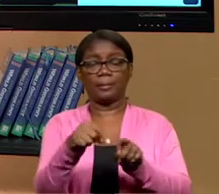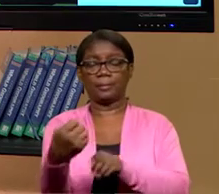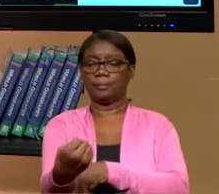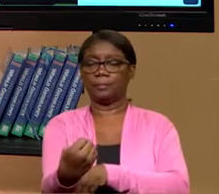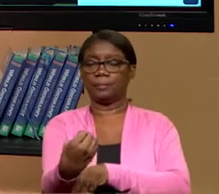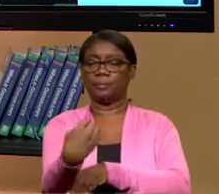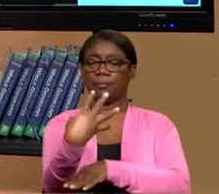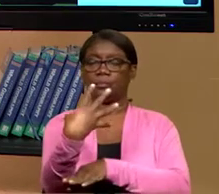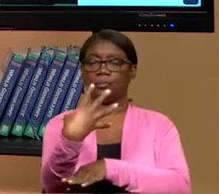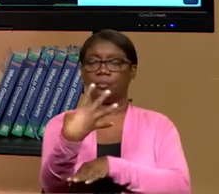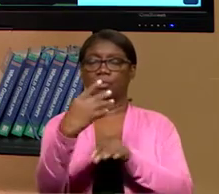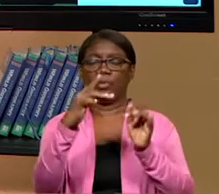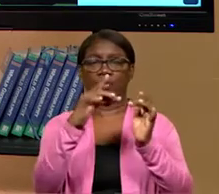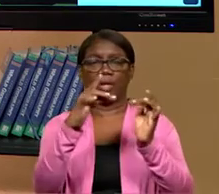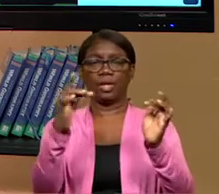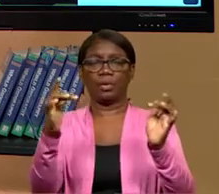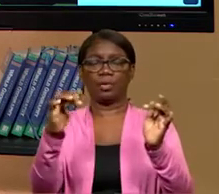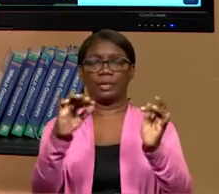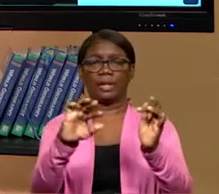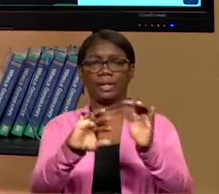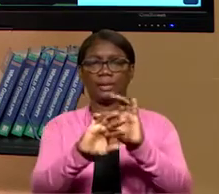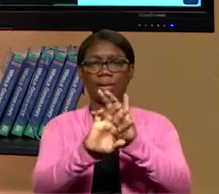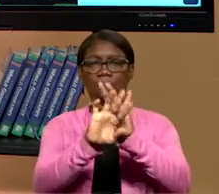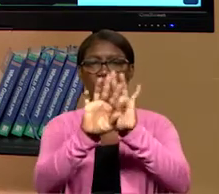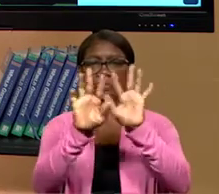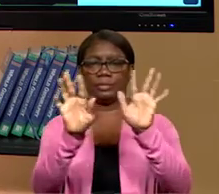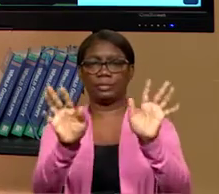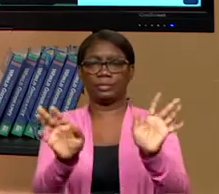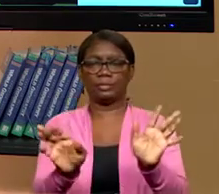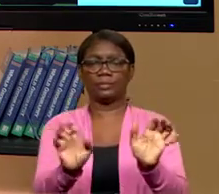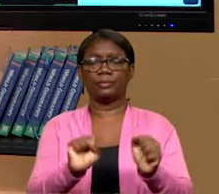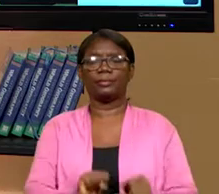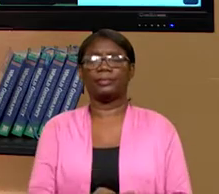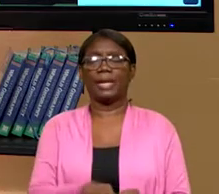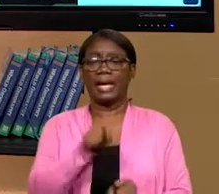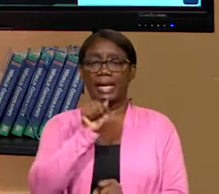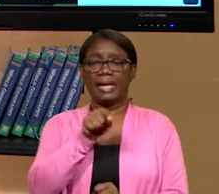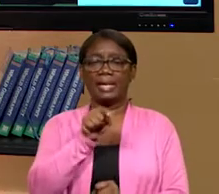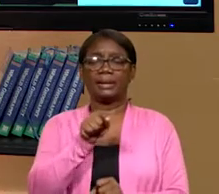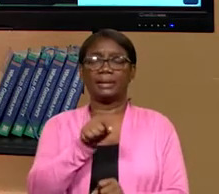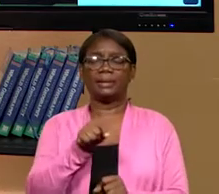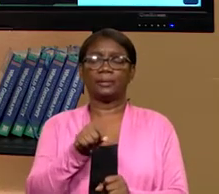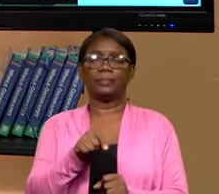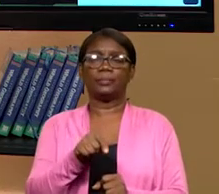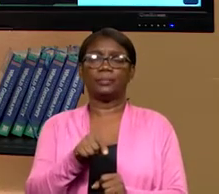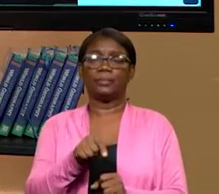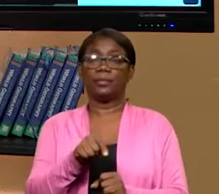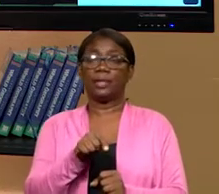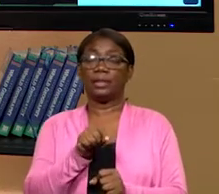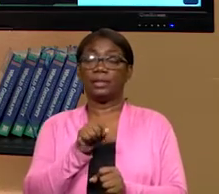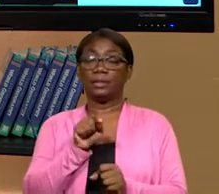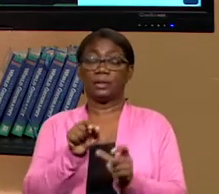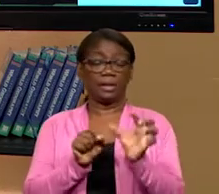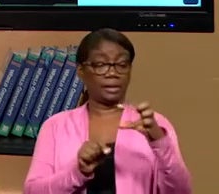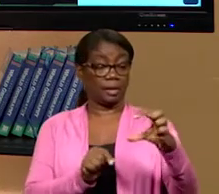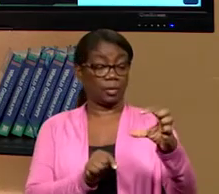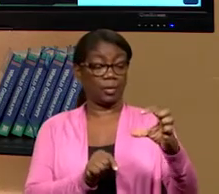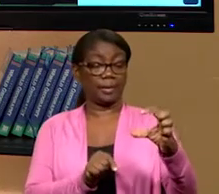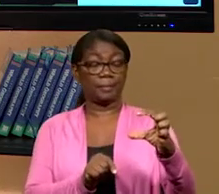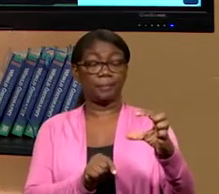del contraste. ¿Ok? Posteriormente, ese circuito pues, y